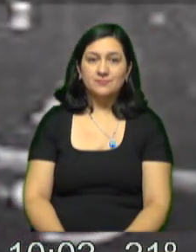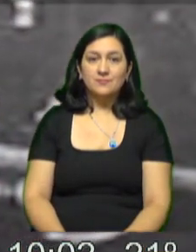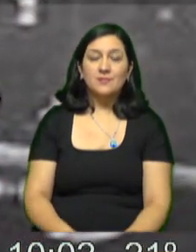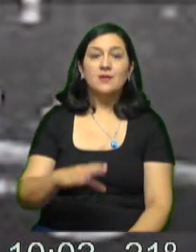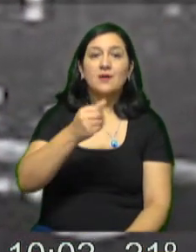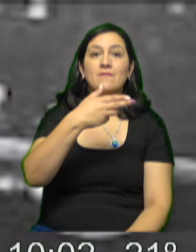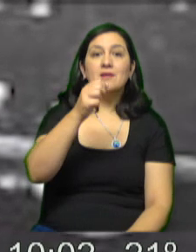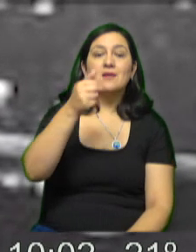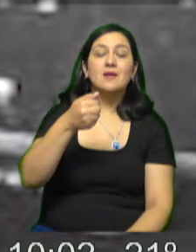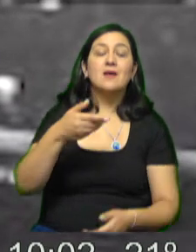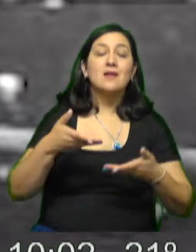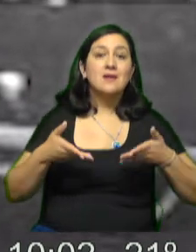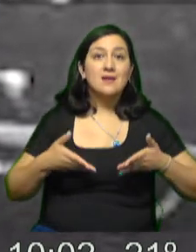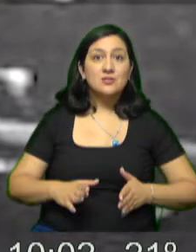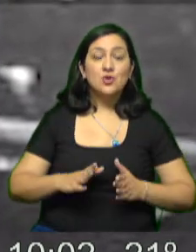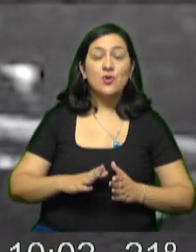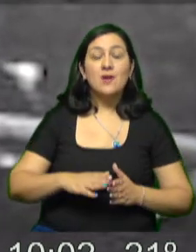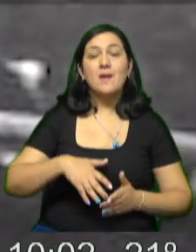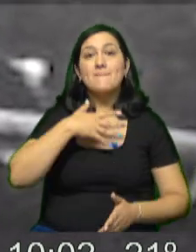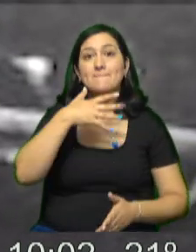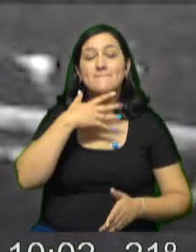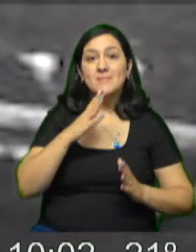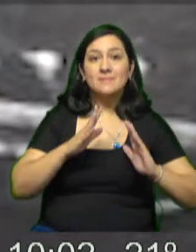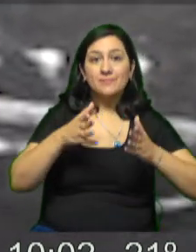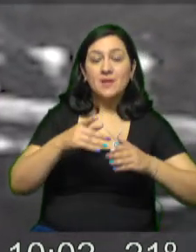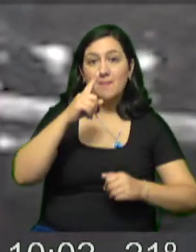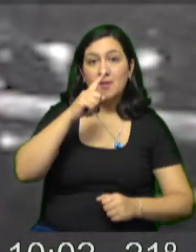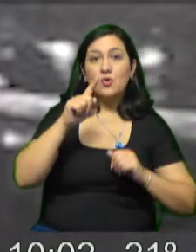Fernando Cabrera nació en El Paso Molino el 8 de